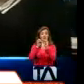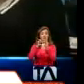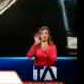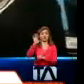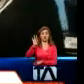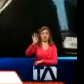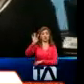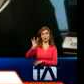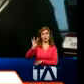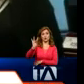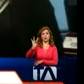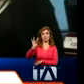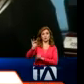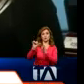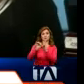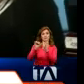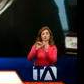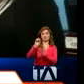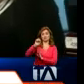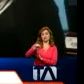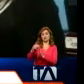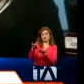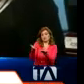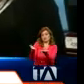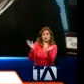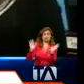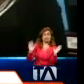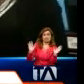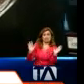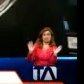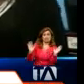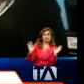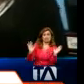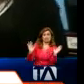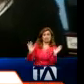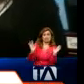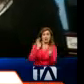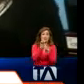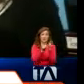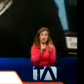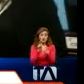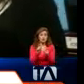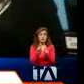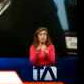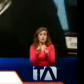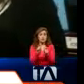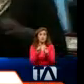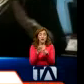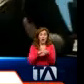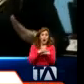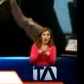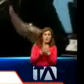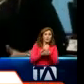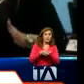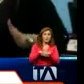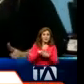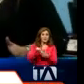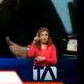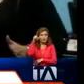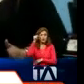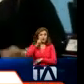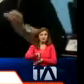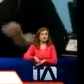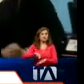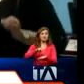el artículo 98 existe. Y así como hubo gente que pudo en su momento aprovecharse, mientras el gobierno